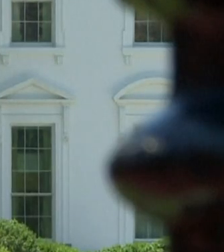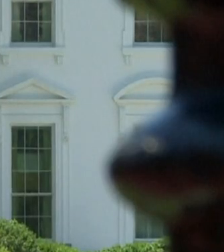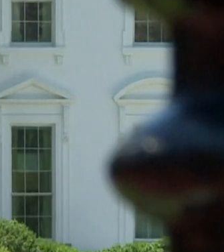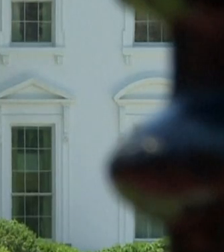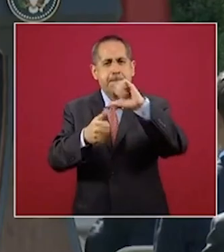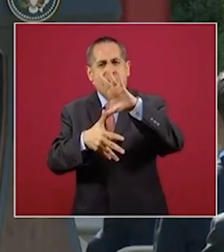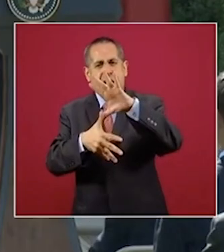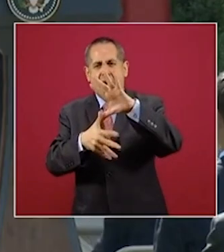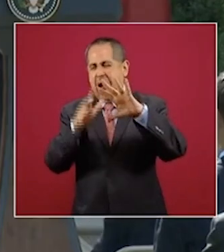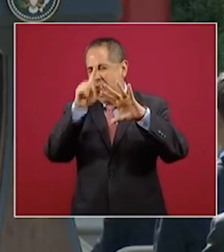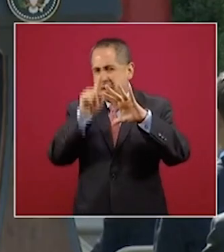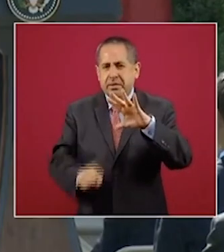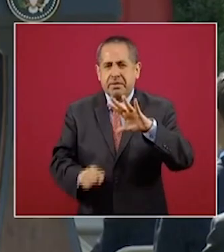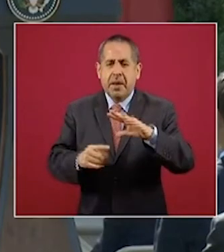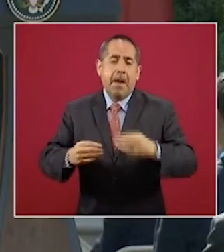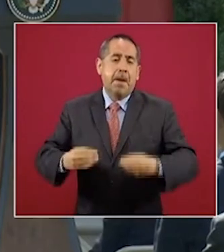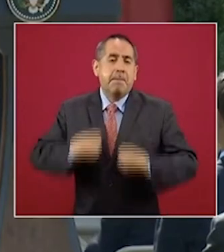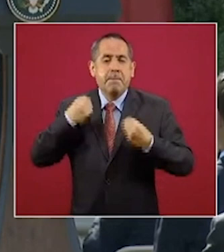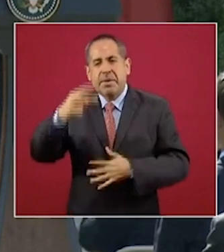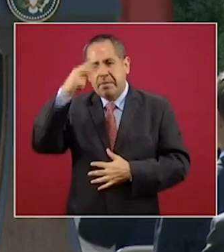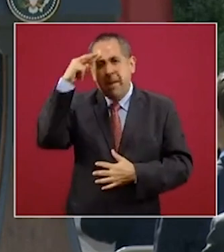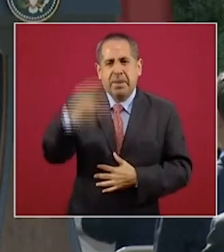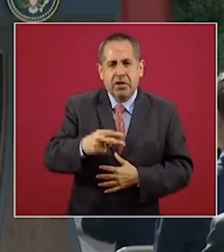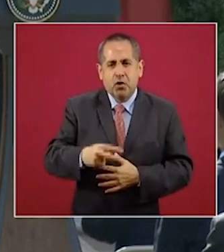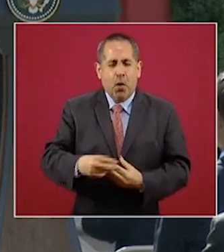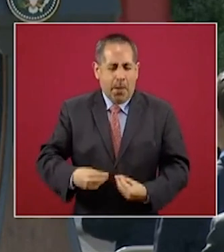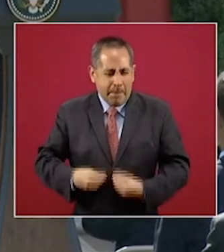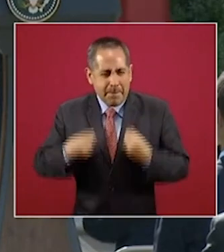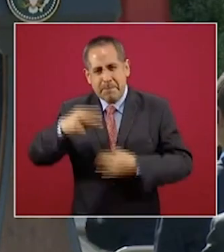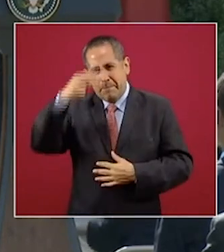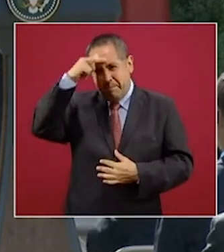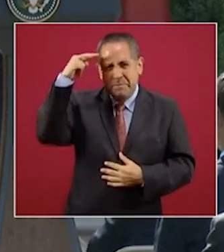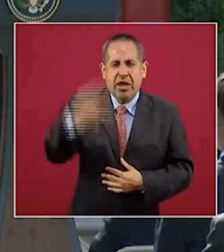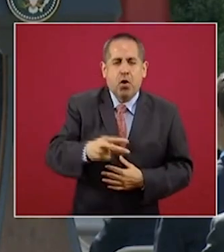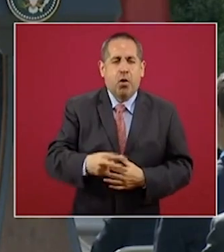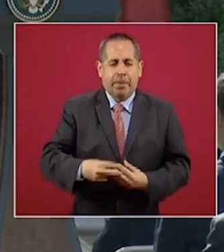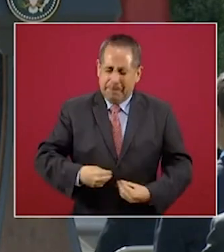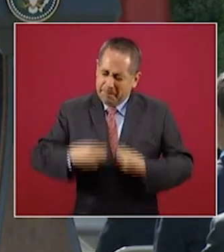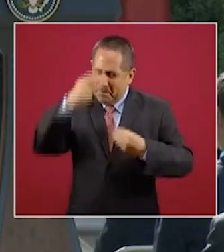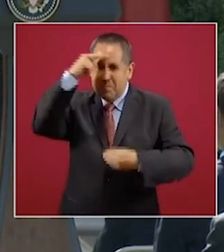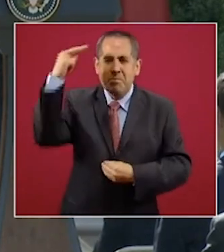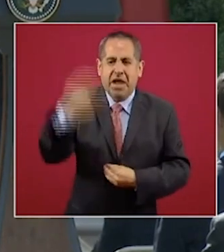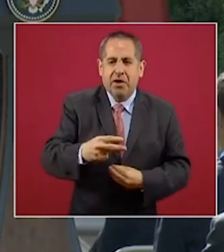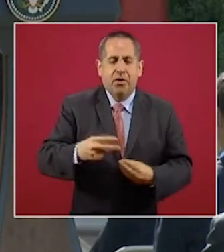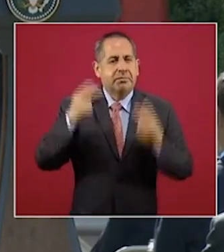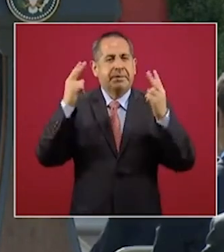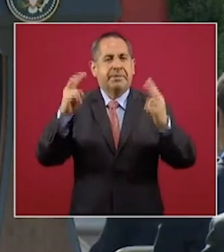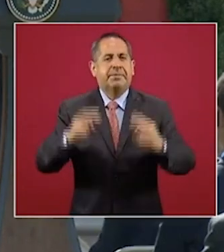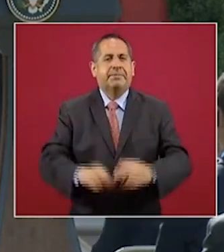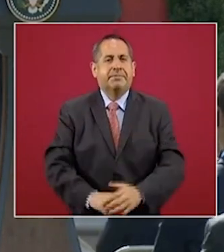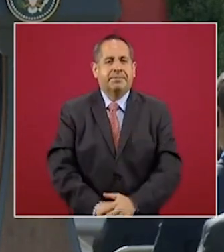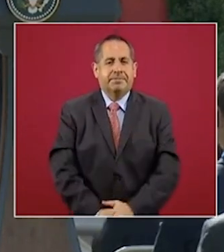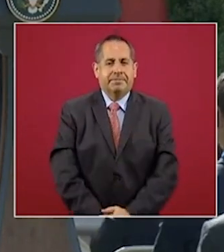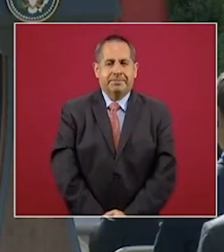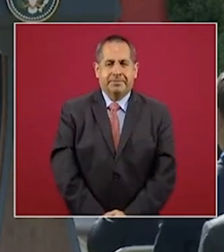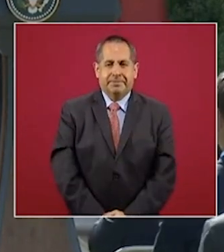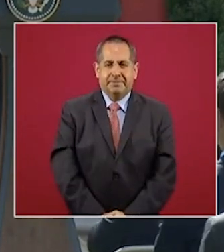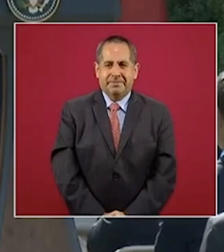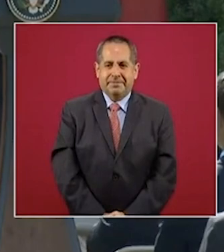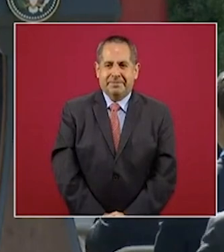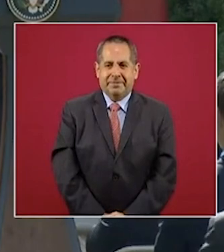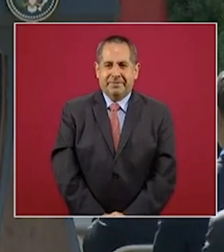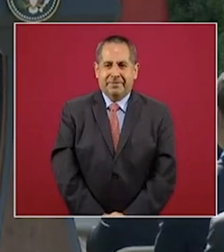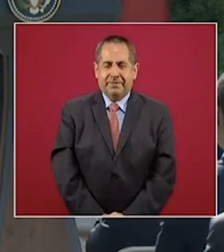donald trump por ganárselo se han acelerado en las últimas semanas viva méxico el español sólo así en los jardines de la casa